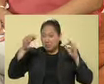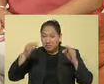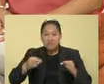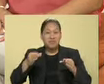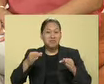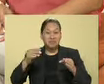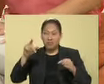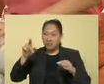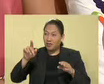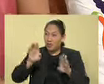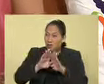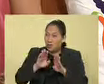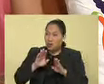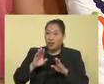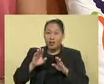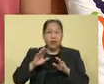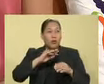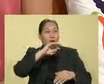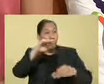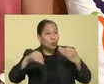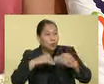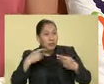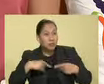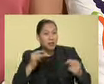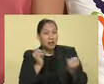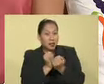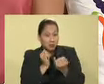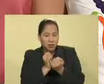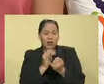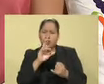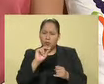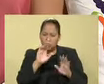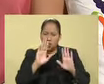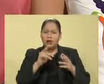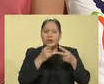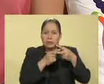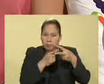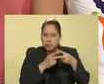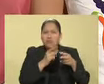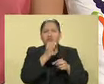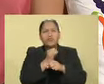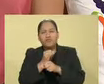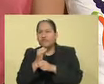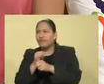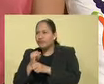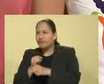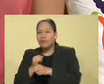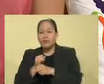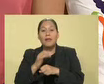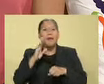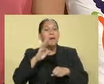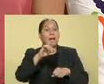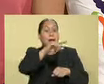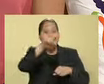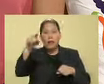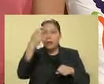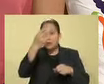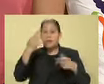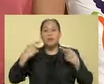la totalidad. No todo el mundo. No todo así el mundo, pasa, ¿no? Pero la estadística sí marca que el mayor porcentaje de toda esta